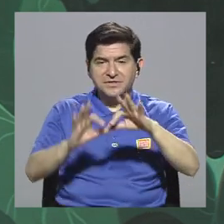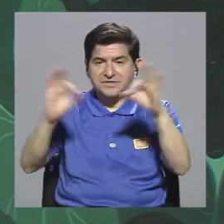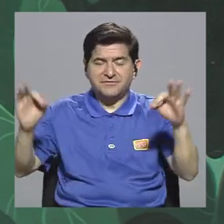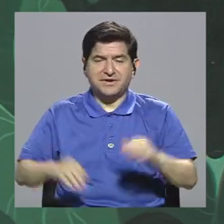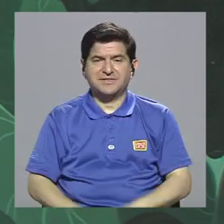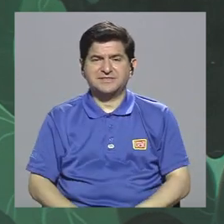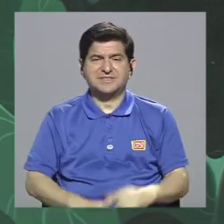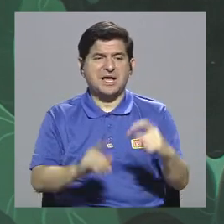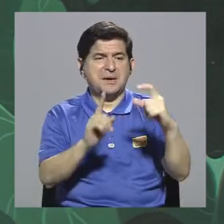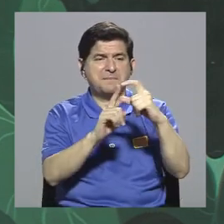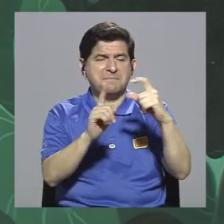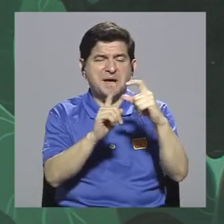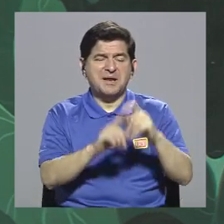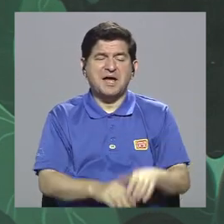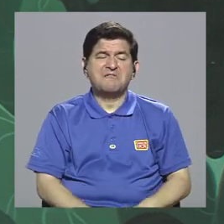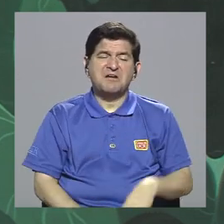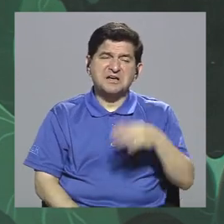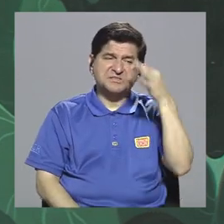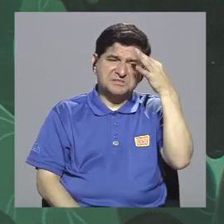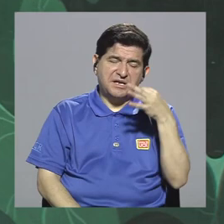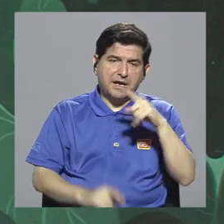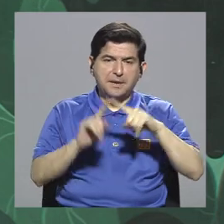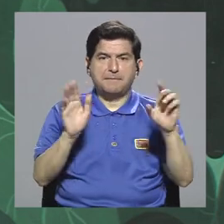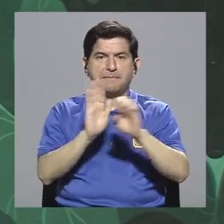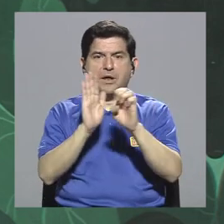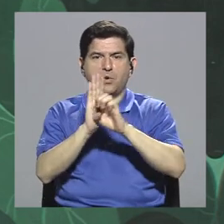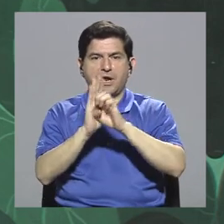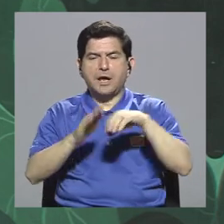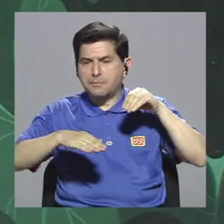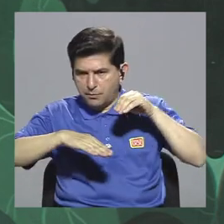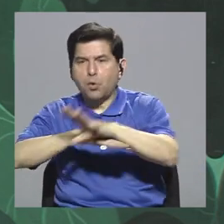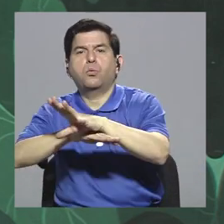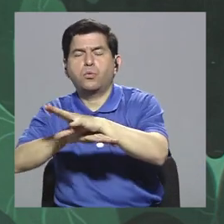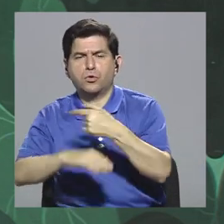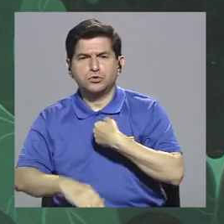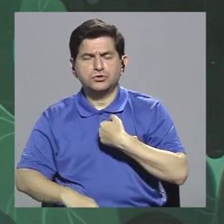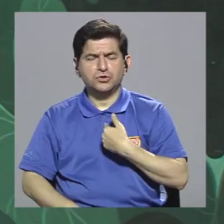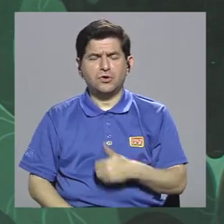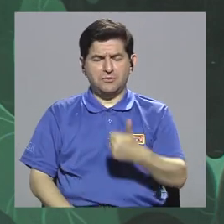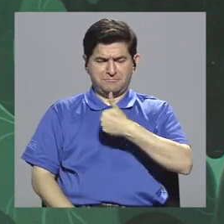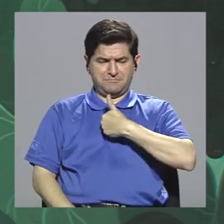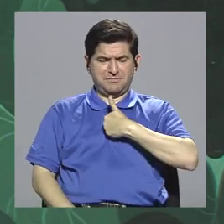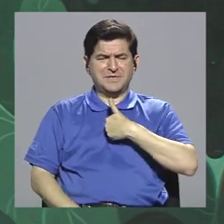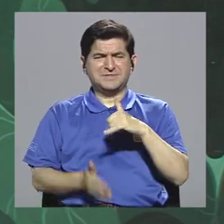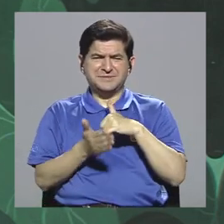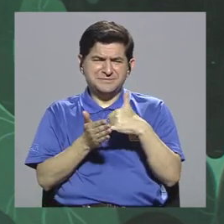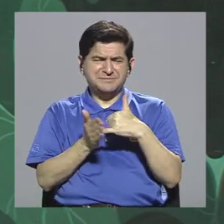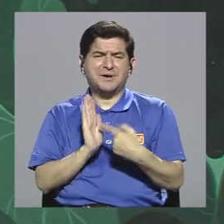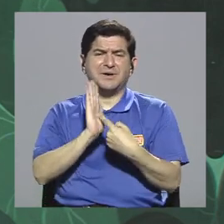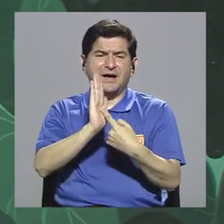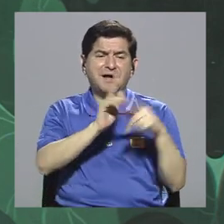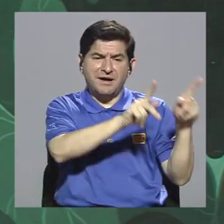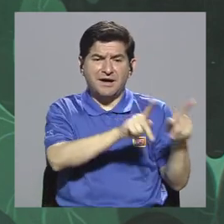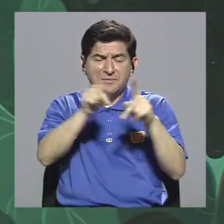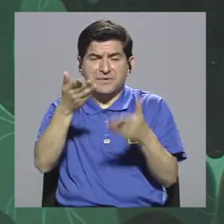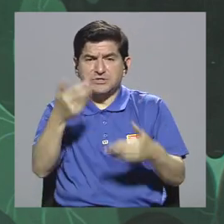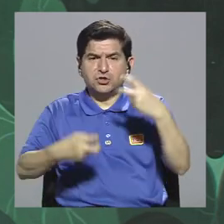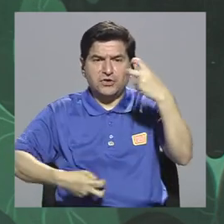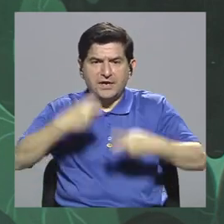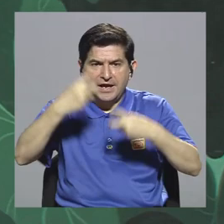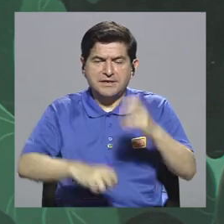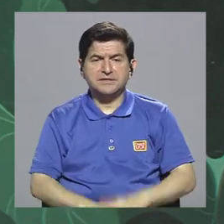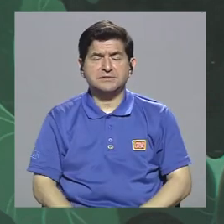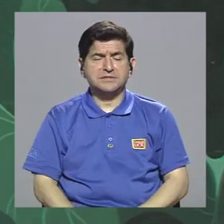palabras convencen, pero el ejemplo arrastra. Cuando yo muestro mi propia vulnerabilidad ante una persona que está en crisis y le hago